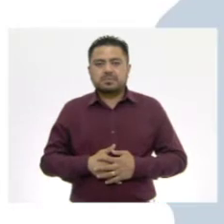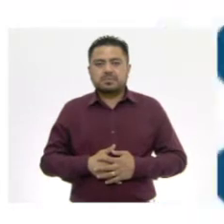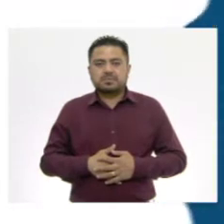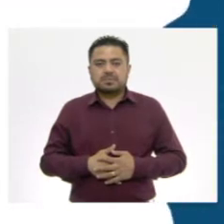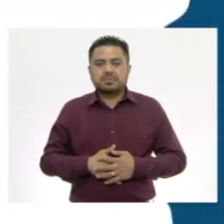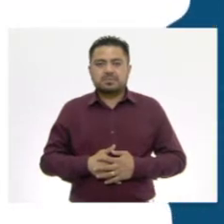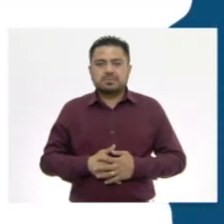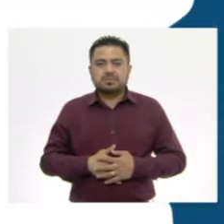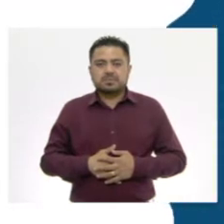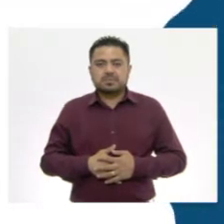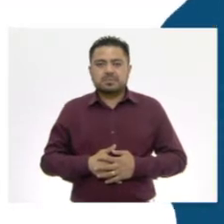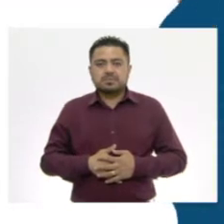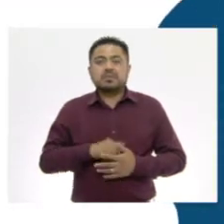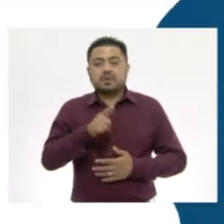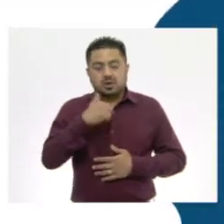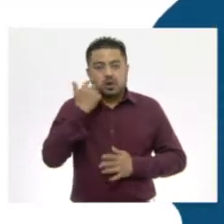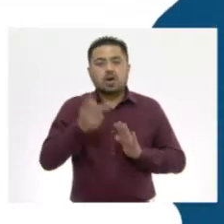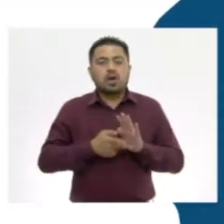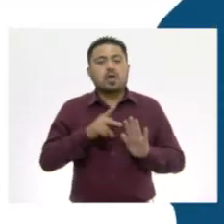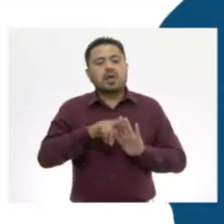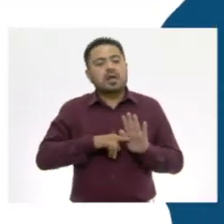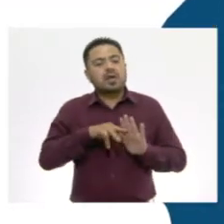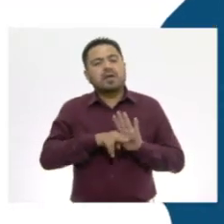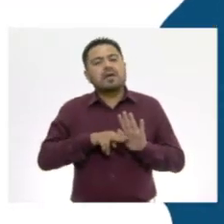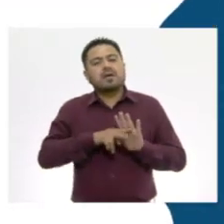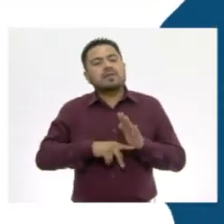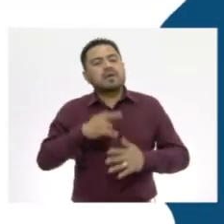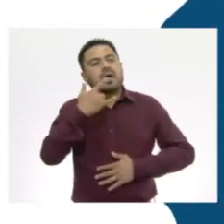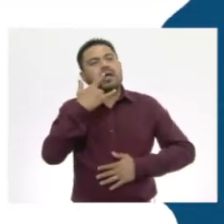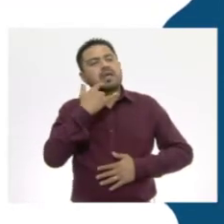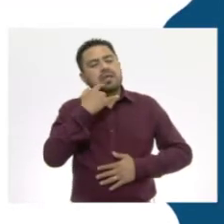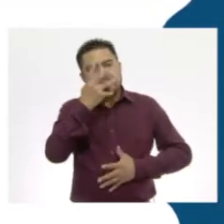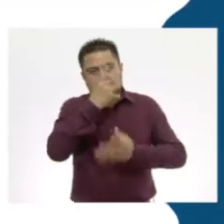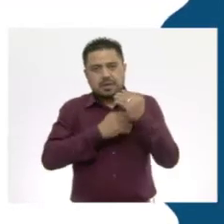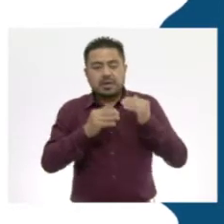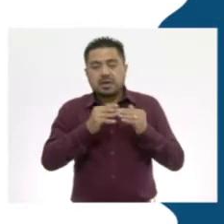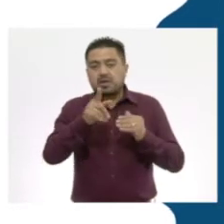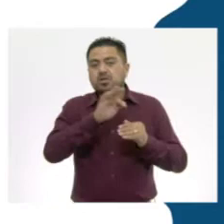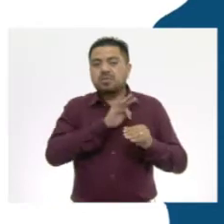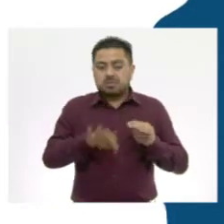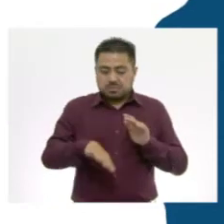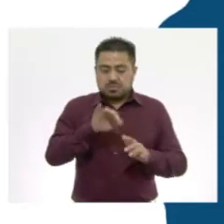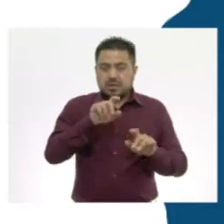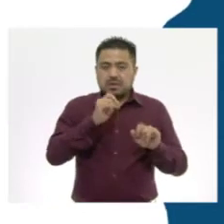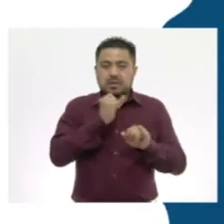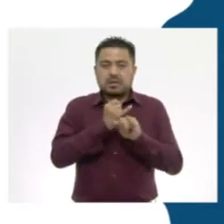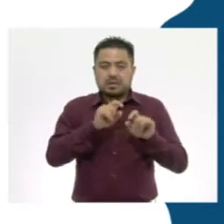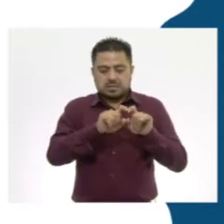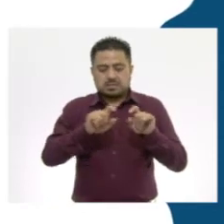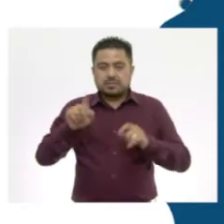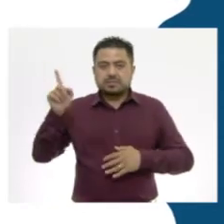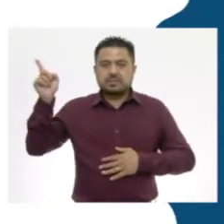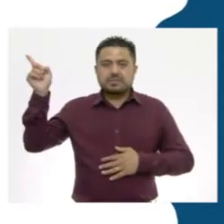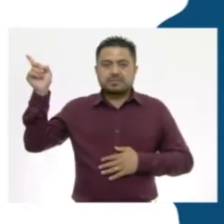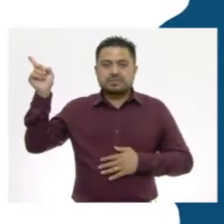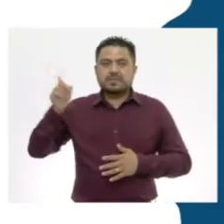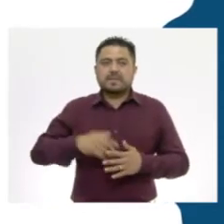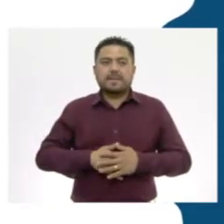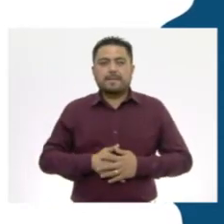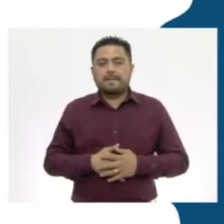conalitec.cep.gov.mx. Si quieres volver a ver el programa de Aprende en Casa, lo puedes encontrar en la siguiente liga,